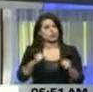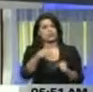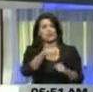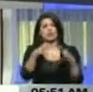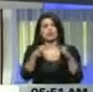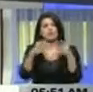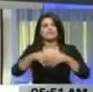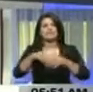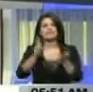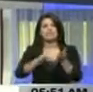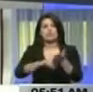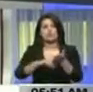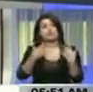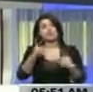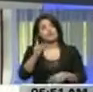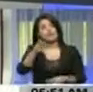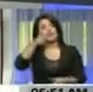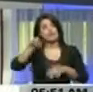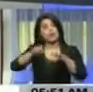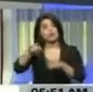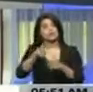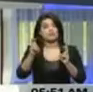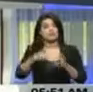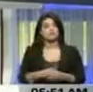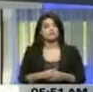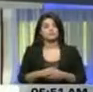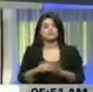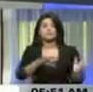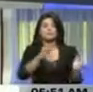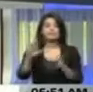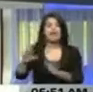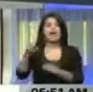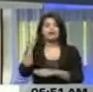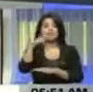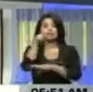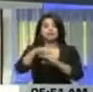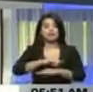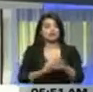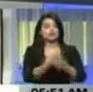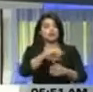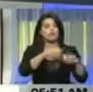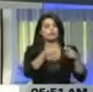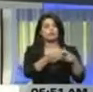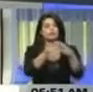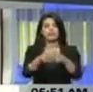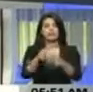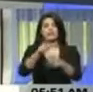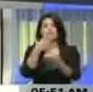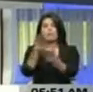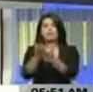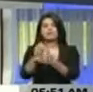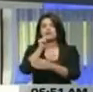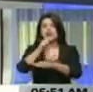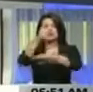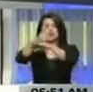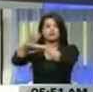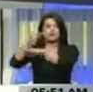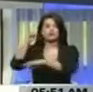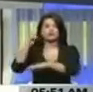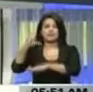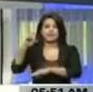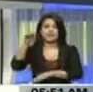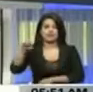aseguradora. Hay que revisar este aspecto. Asamblea Nacional designa comisión preliminar para proponer rectores del Consejo Nacional Electoral. Todo lo que se haga en